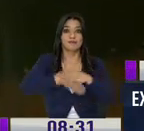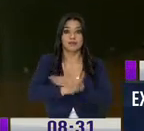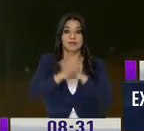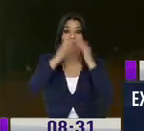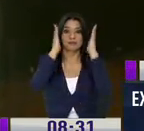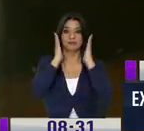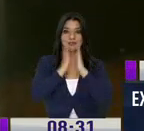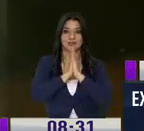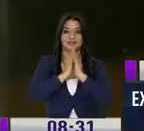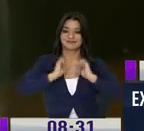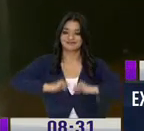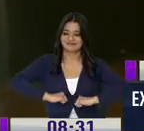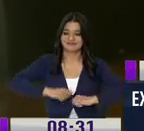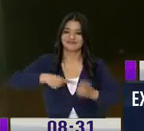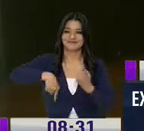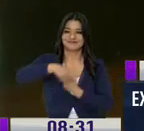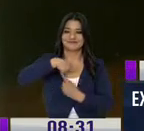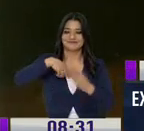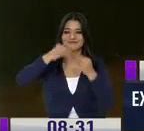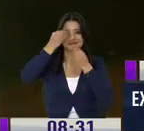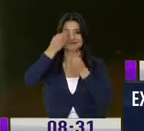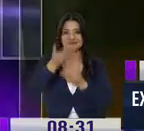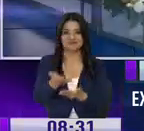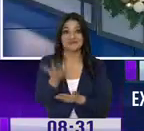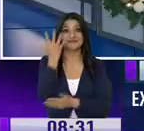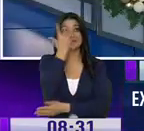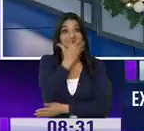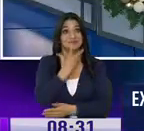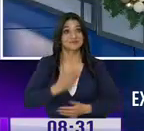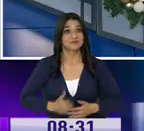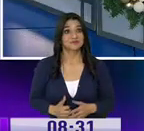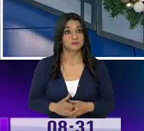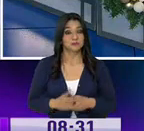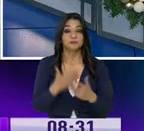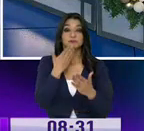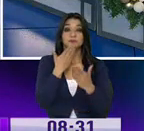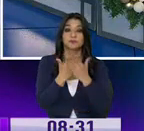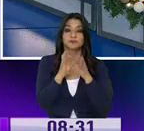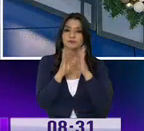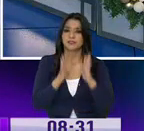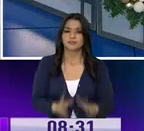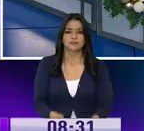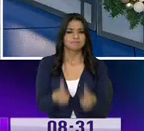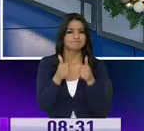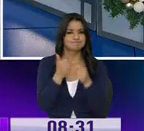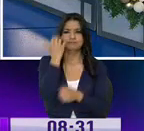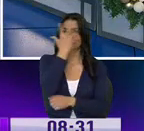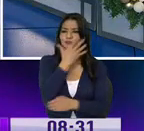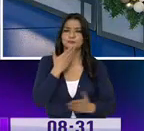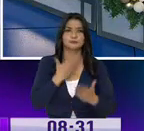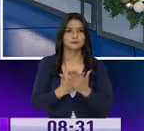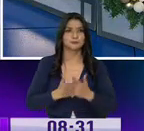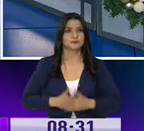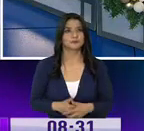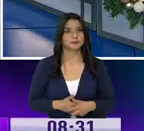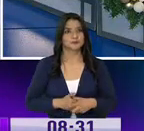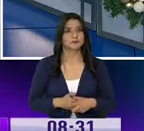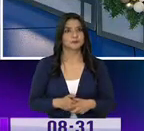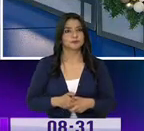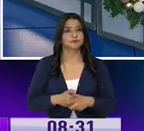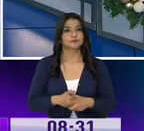las monjitas. Robert, estamos con ustedes. ¡Qué lindo esto, ah! Gracias, Adri, qué lindo, gracias, Adri. ¿Qué tal un